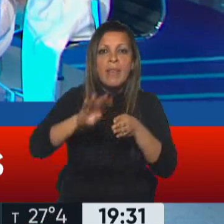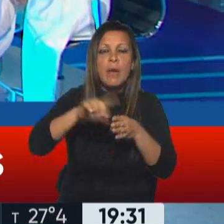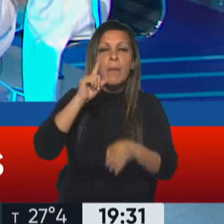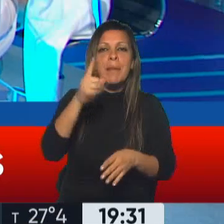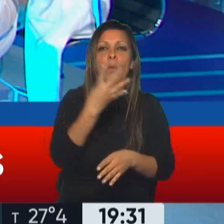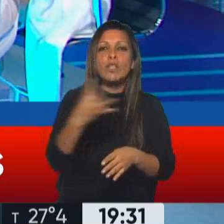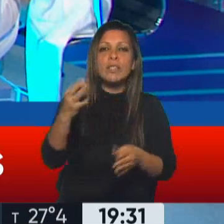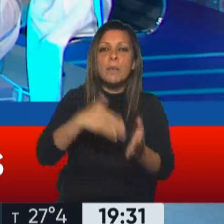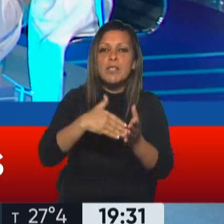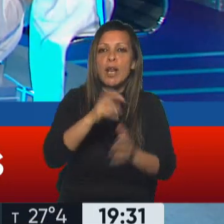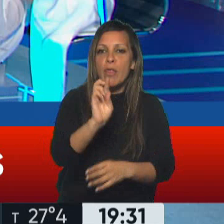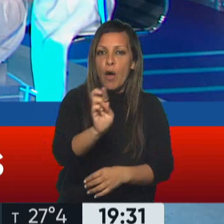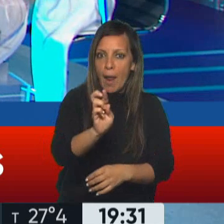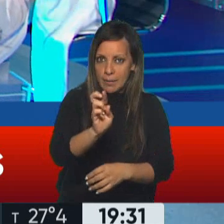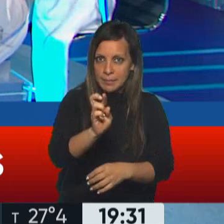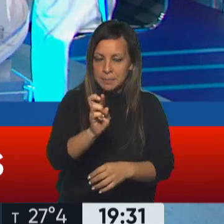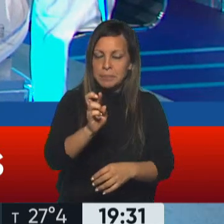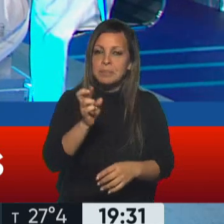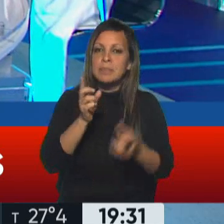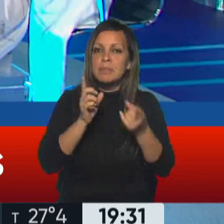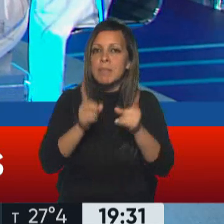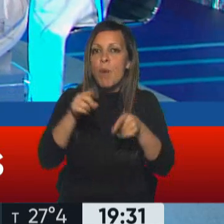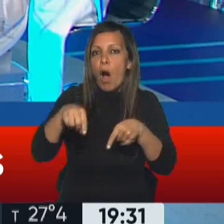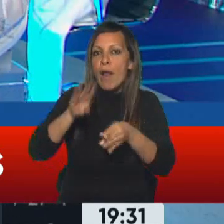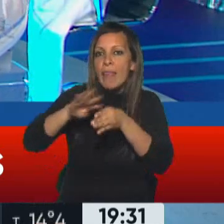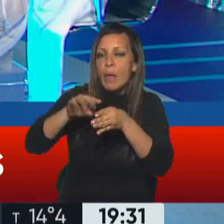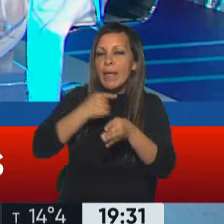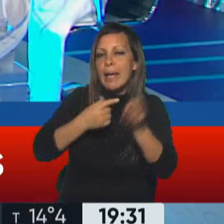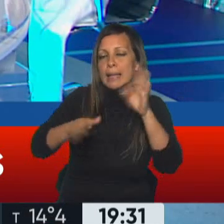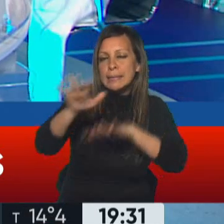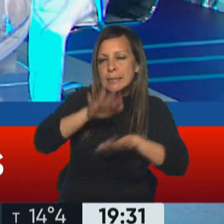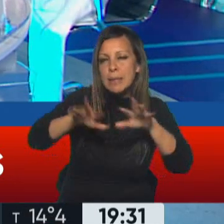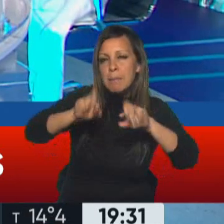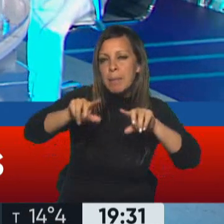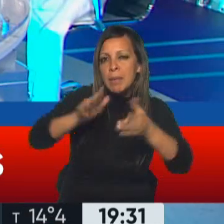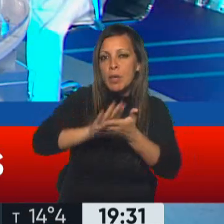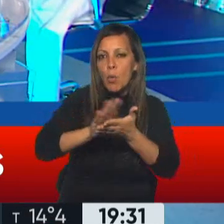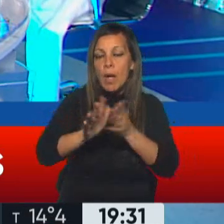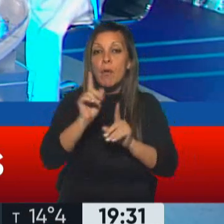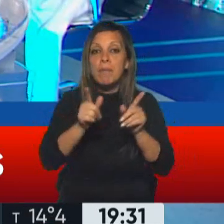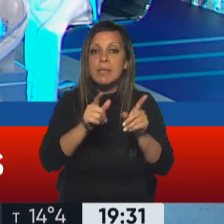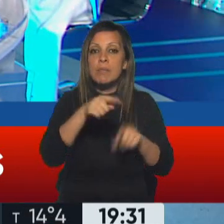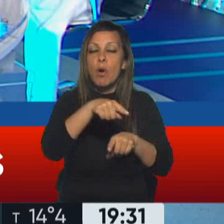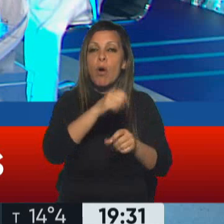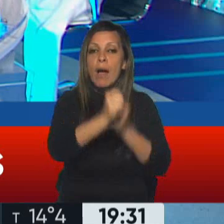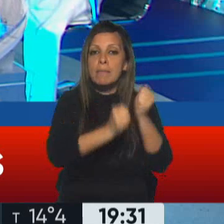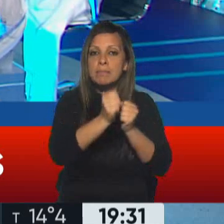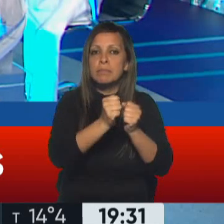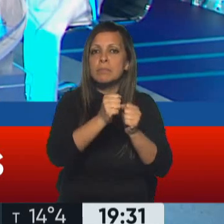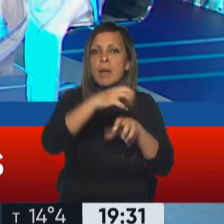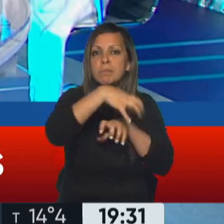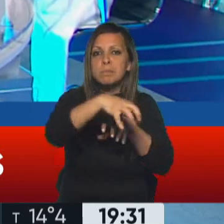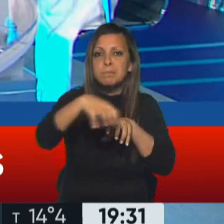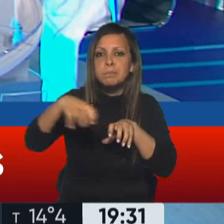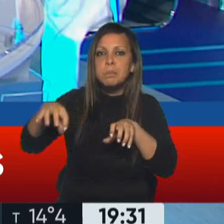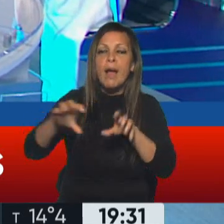1.500 millones de dólares es la que en este momento se intenta reestructurar. Bueno, Molino Cañuelas opera en 21 plantas industriales, ¿no?, en